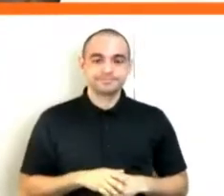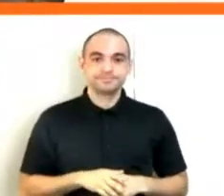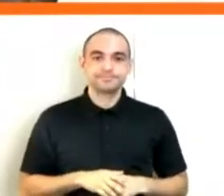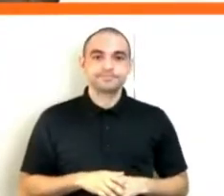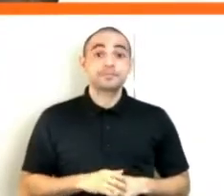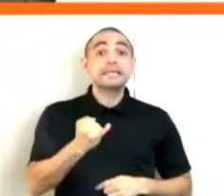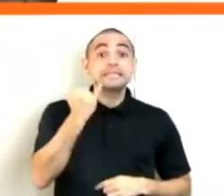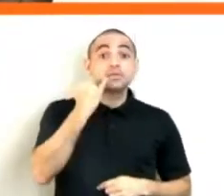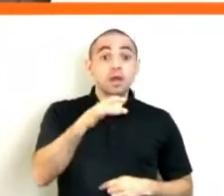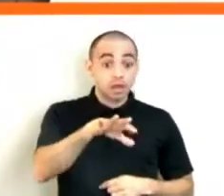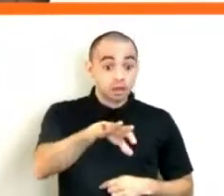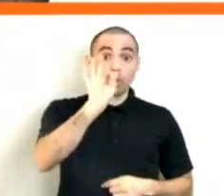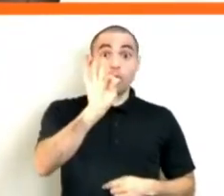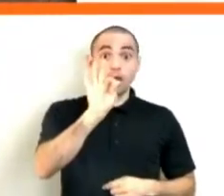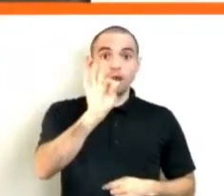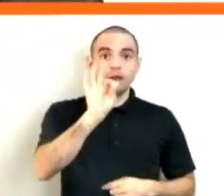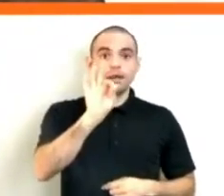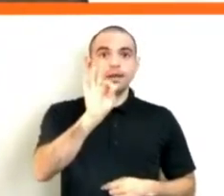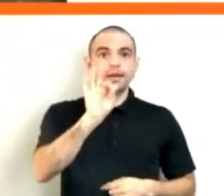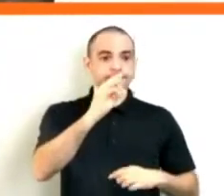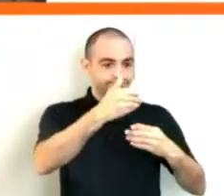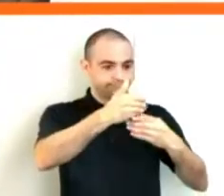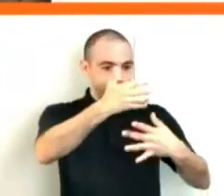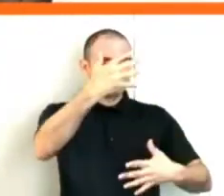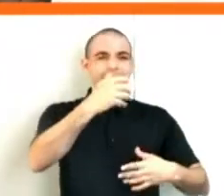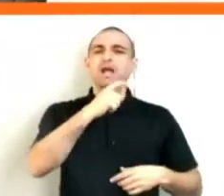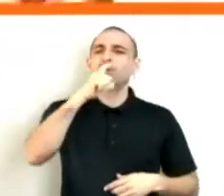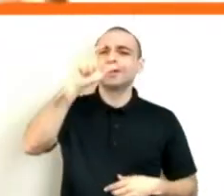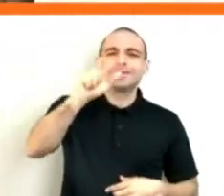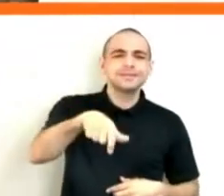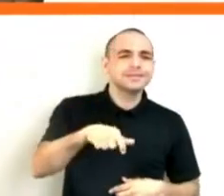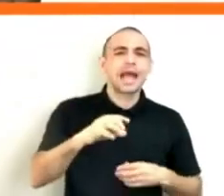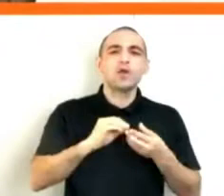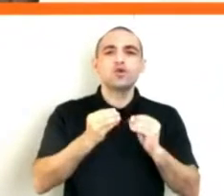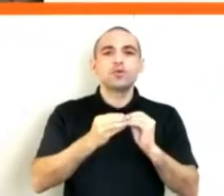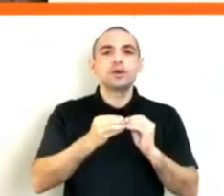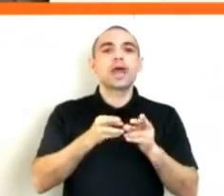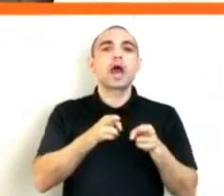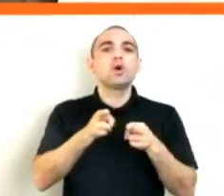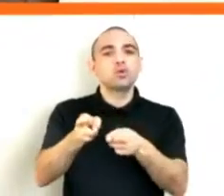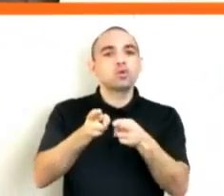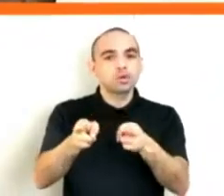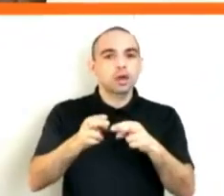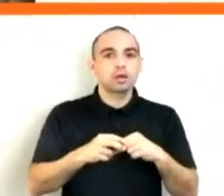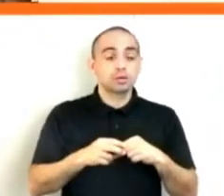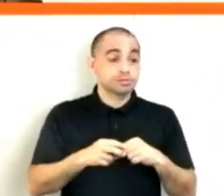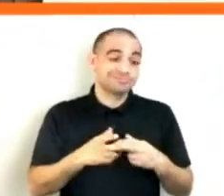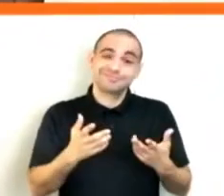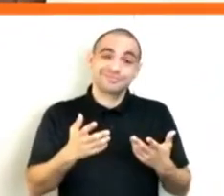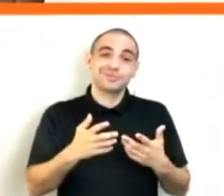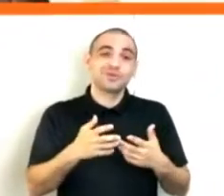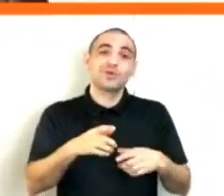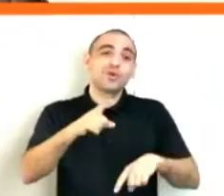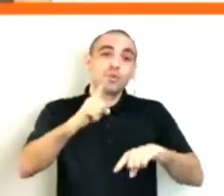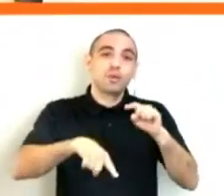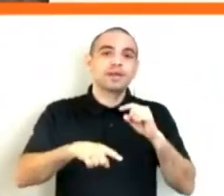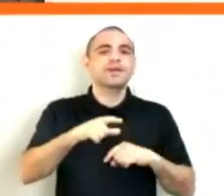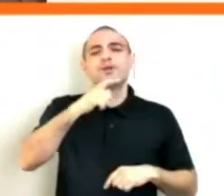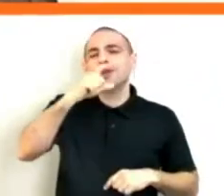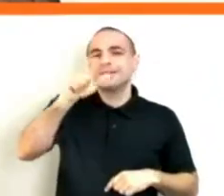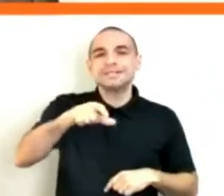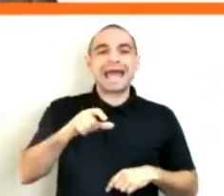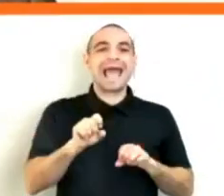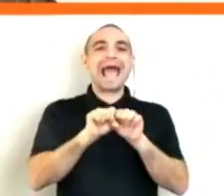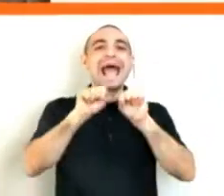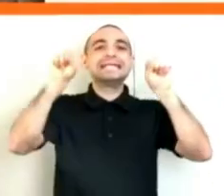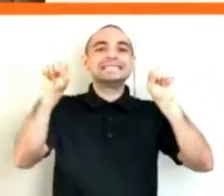su banco y aparece en ese listado, usted no tiene que entrar el número de ruta. Inclusive no le permite entrar el número de ruta y no es necesario porque ya el sistema